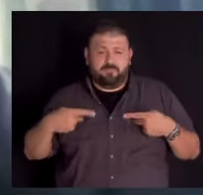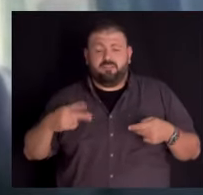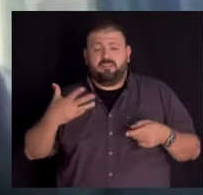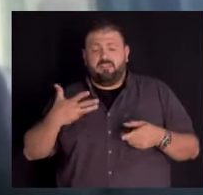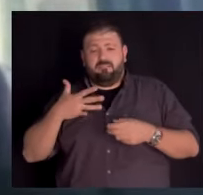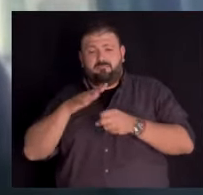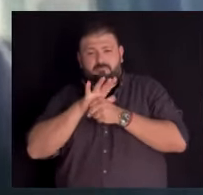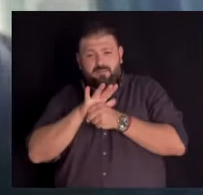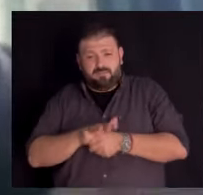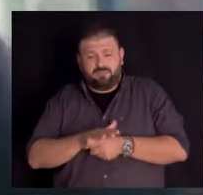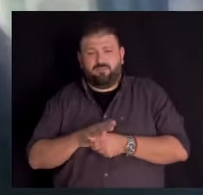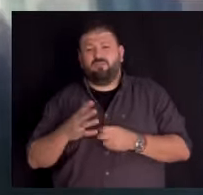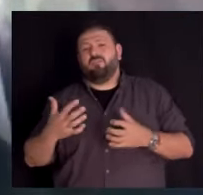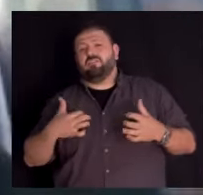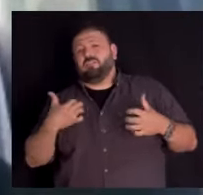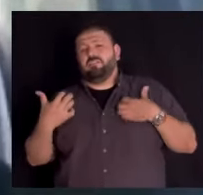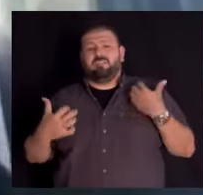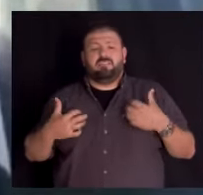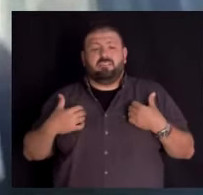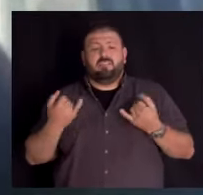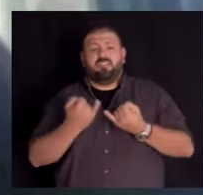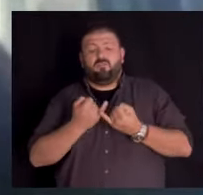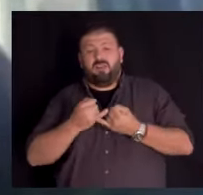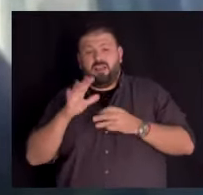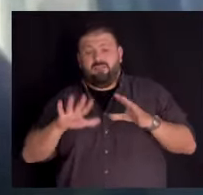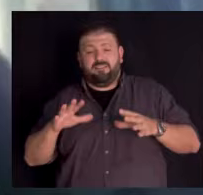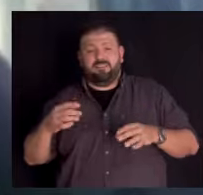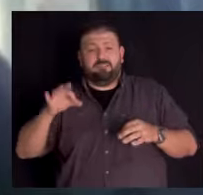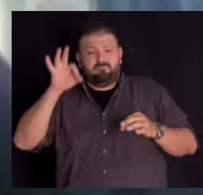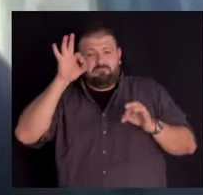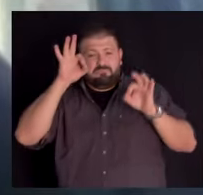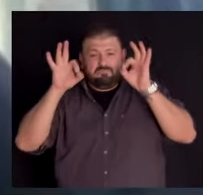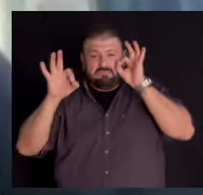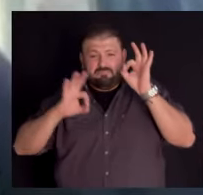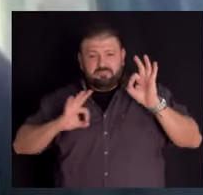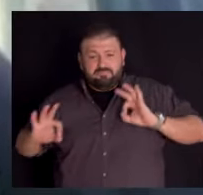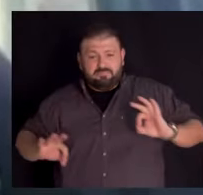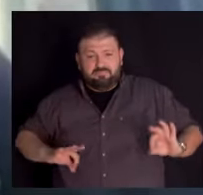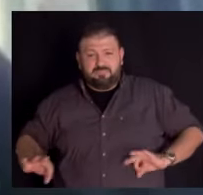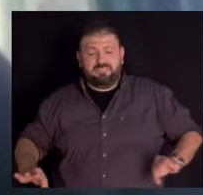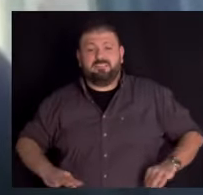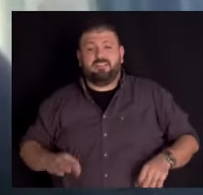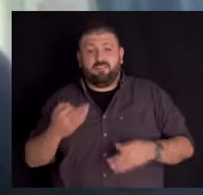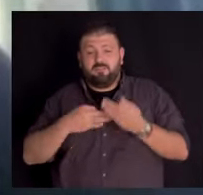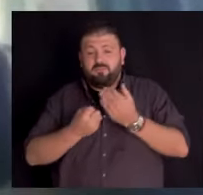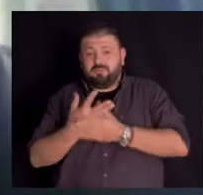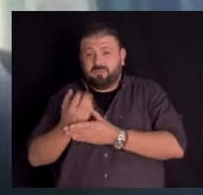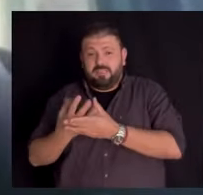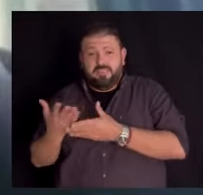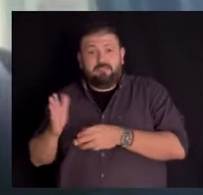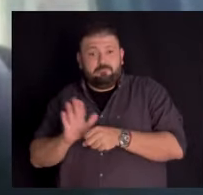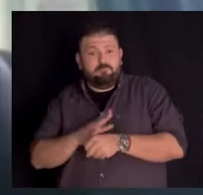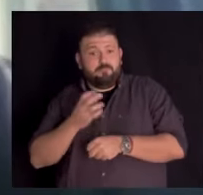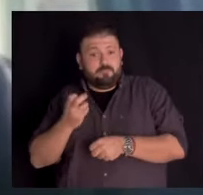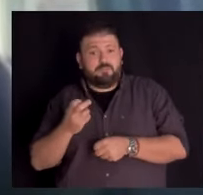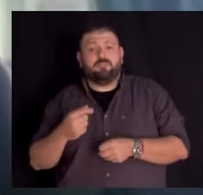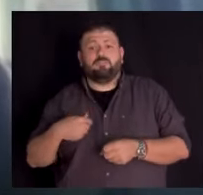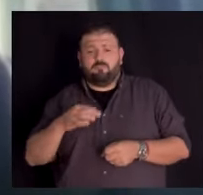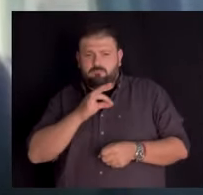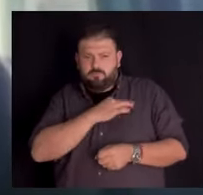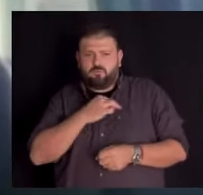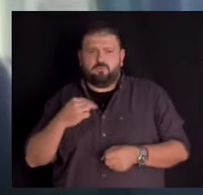angustia, ¿sí? Se llenan de ronchas, comezón, ¿sí? Entonces, bueno, aquí lo podemos tratar,